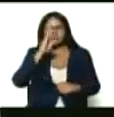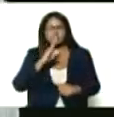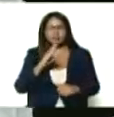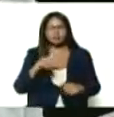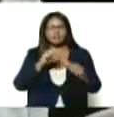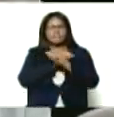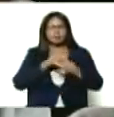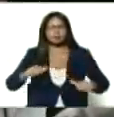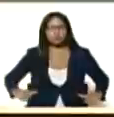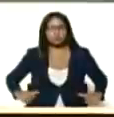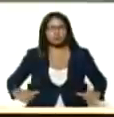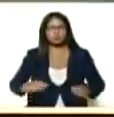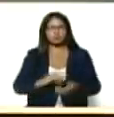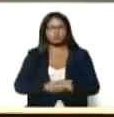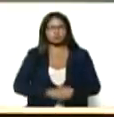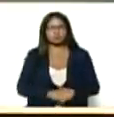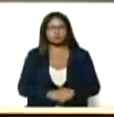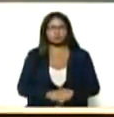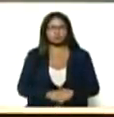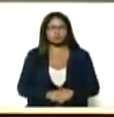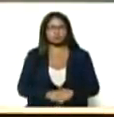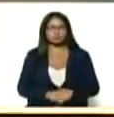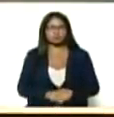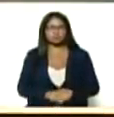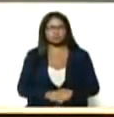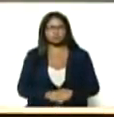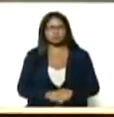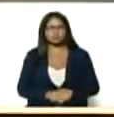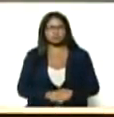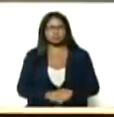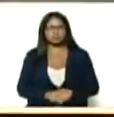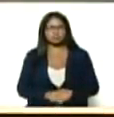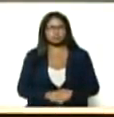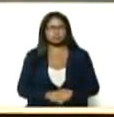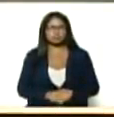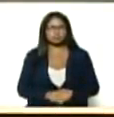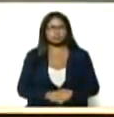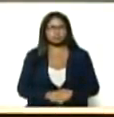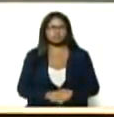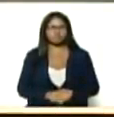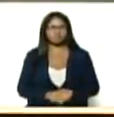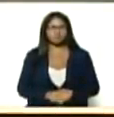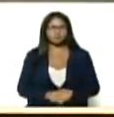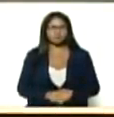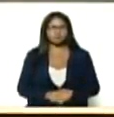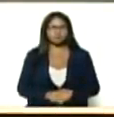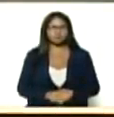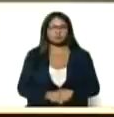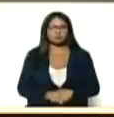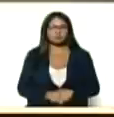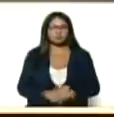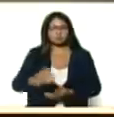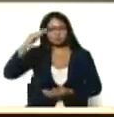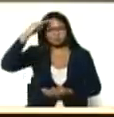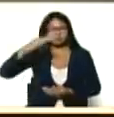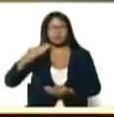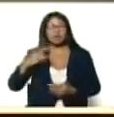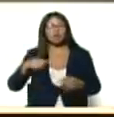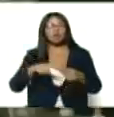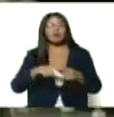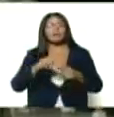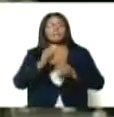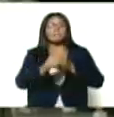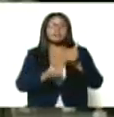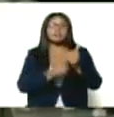Portuguesa del Llano. El capitán Julio León Heredia, vicepresidente nacional